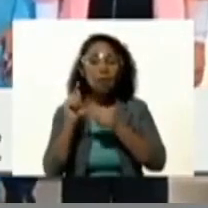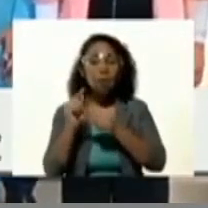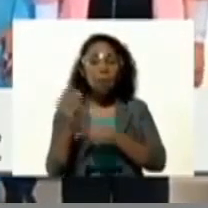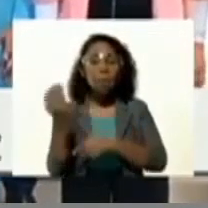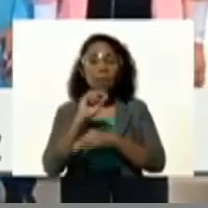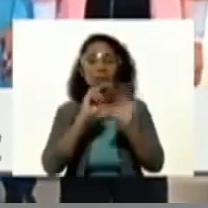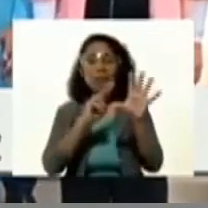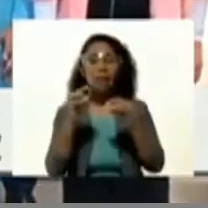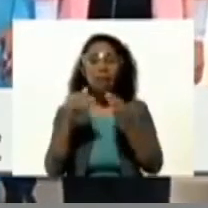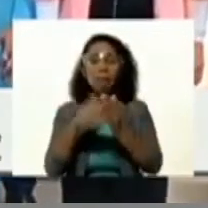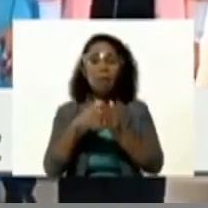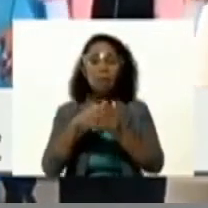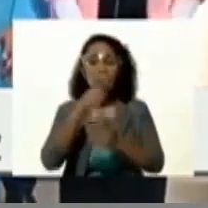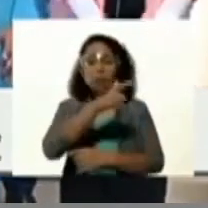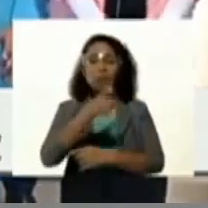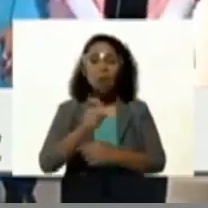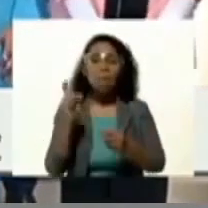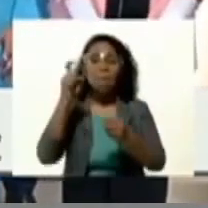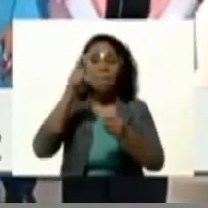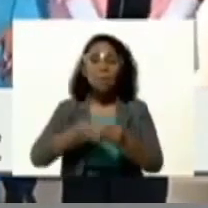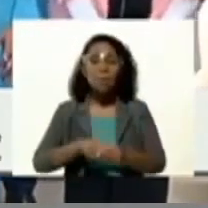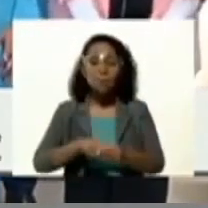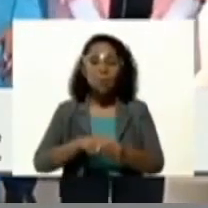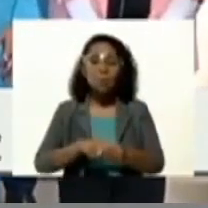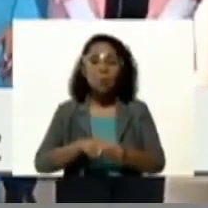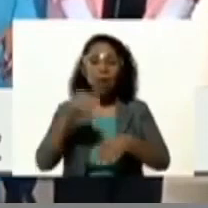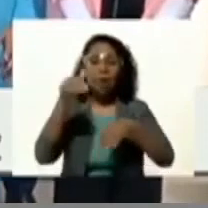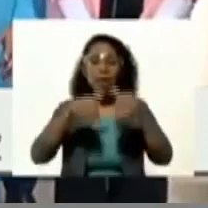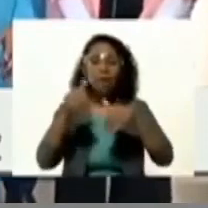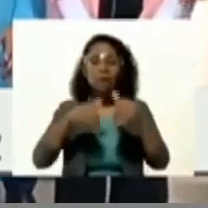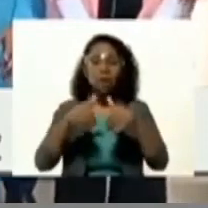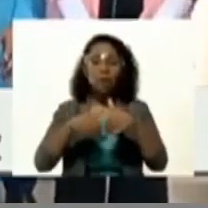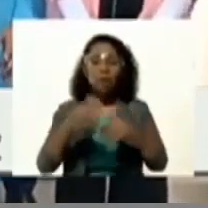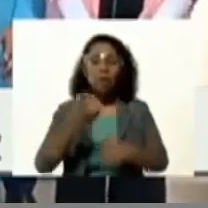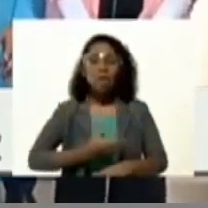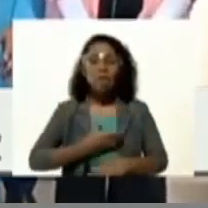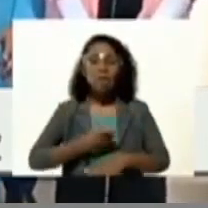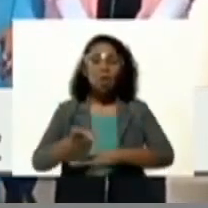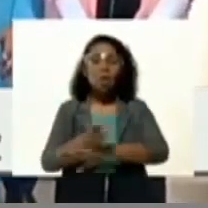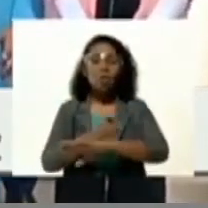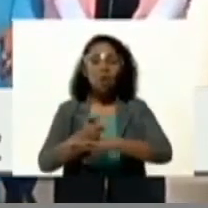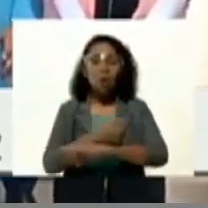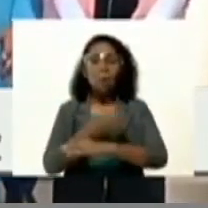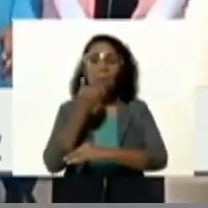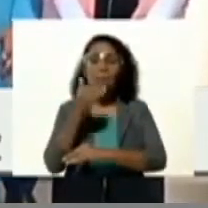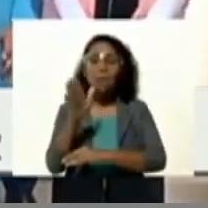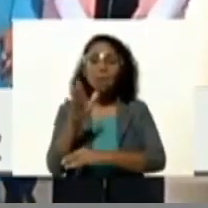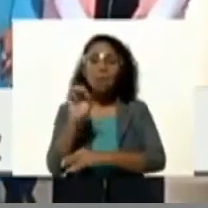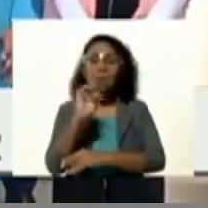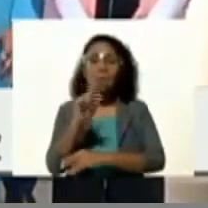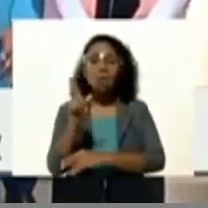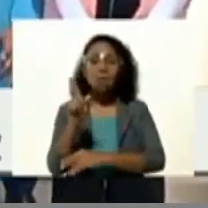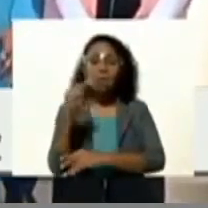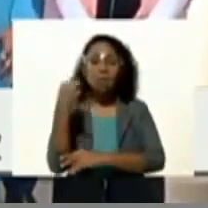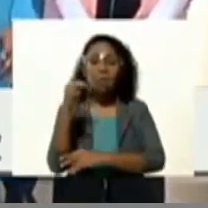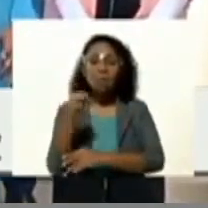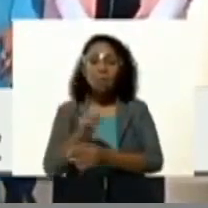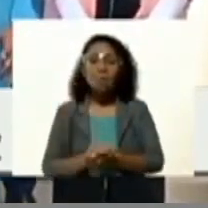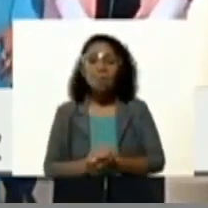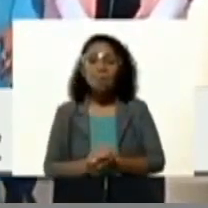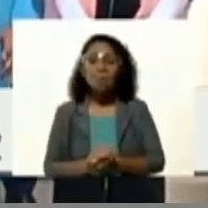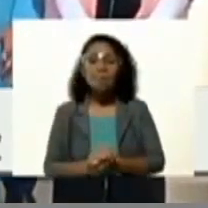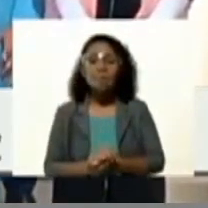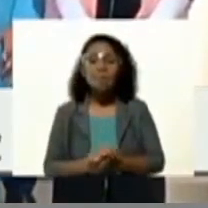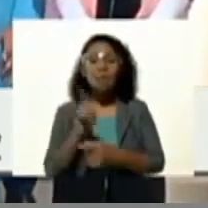más de 70.000 candidatos inscritos en las elecciones de alcaldes y gobernadores del próximo 21 de noviembre. Y a